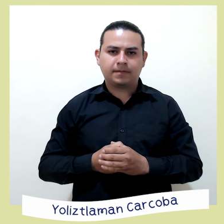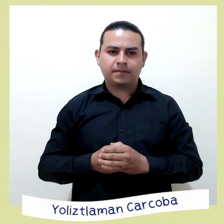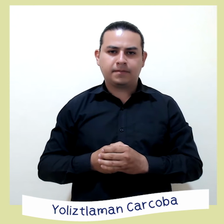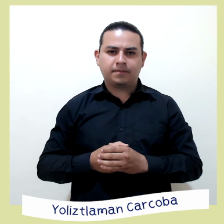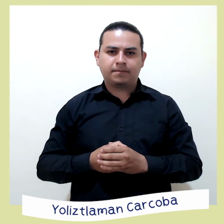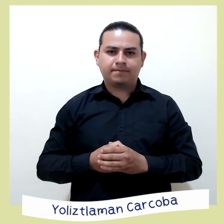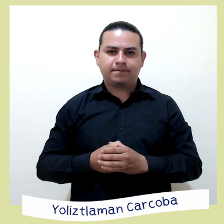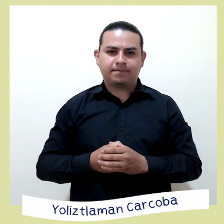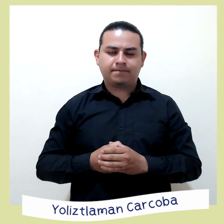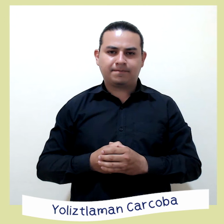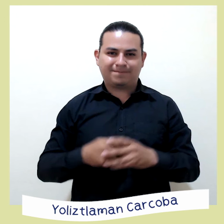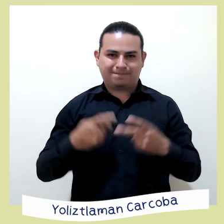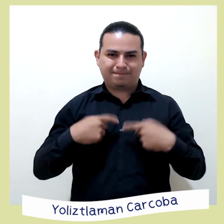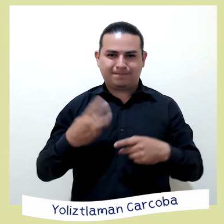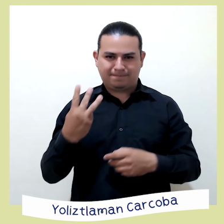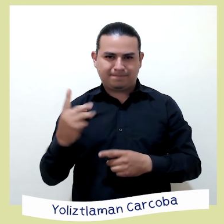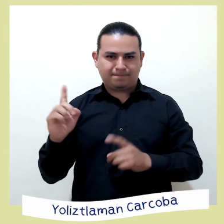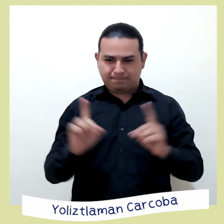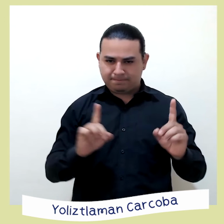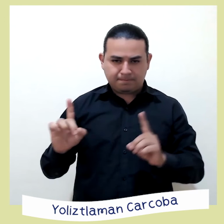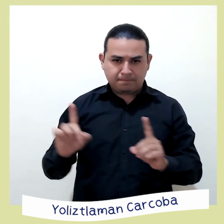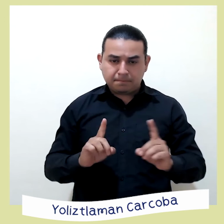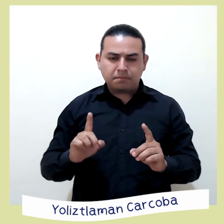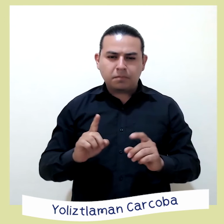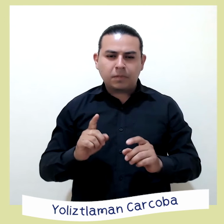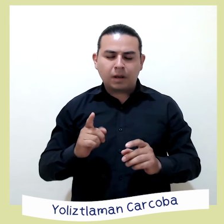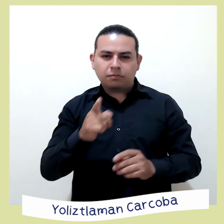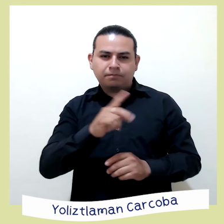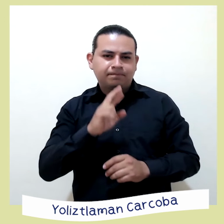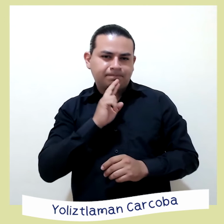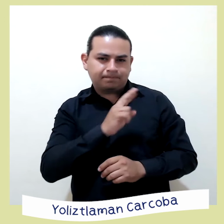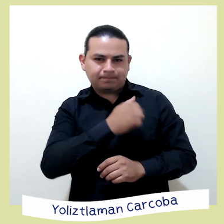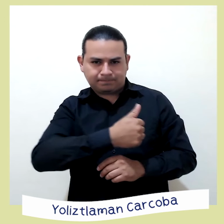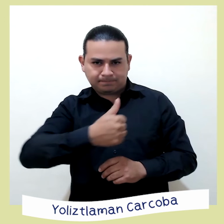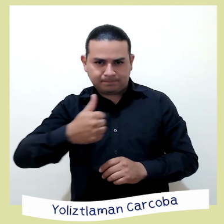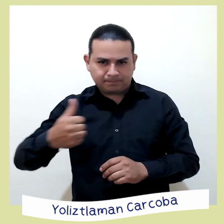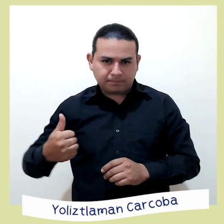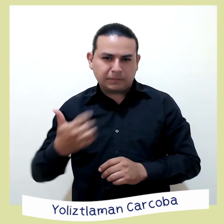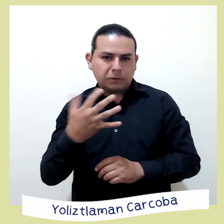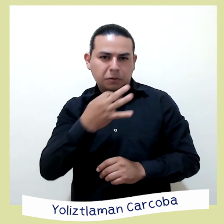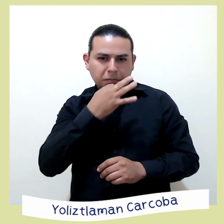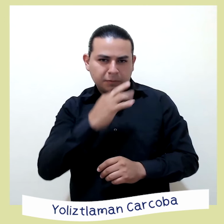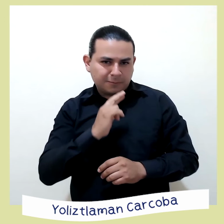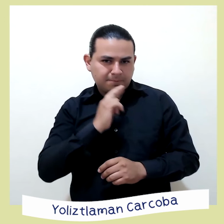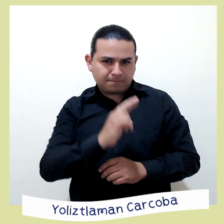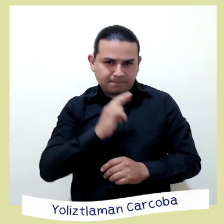Sean bienvenidos y bienvenidas. Y en un primer momento voy a hacer una pregunta